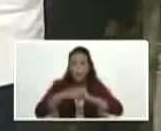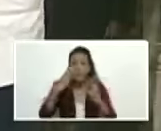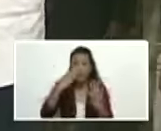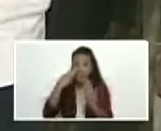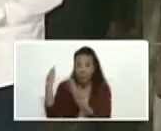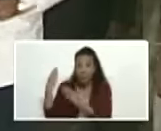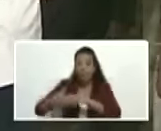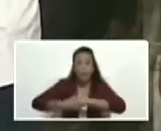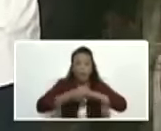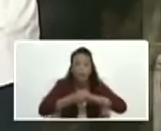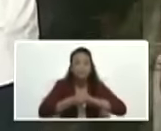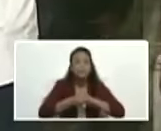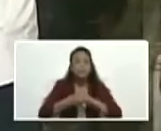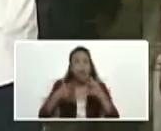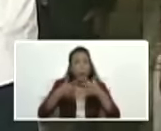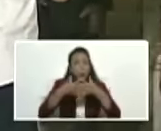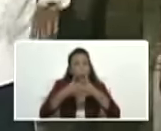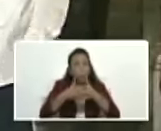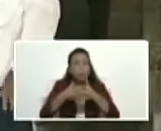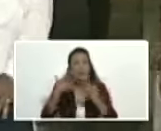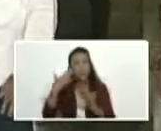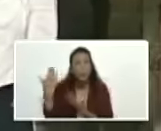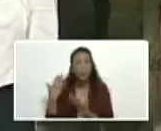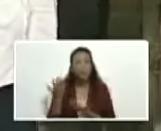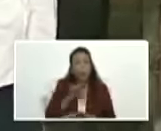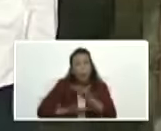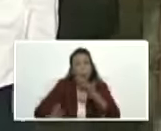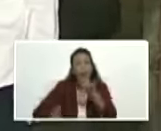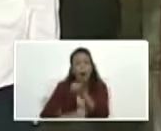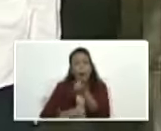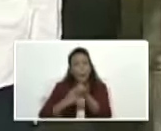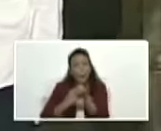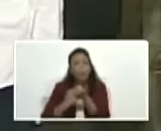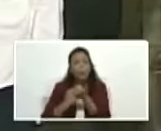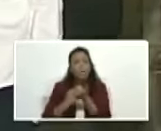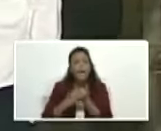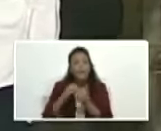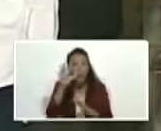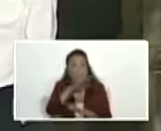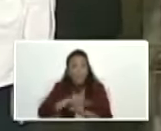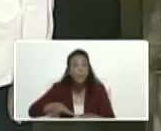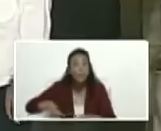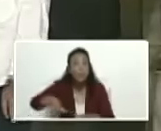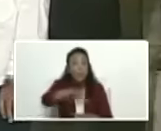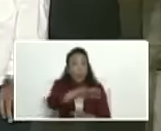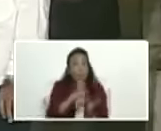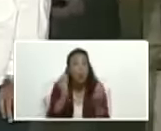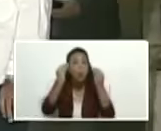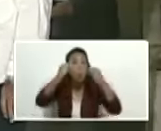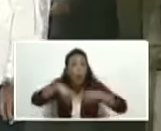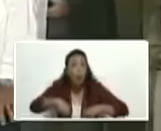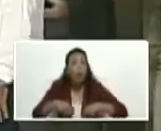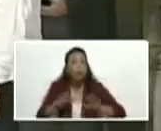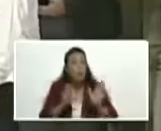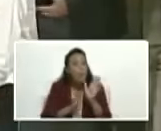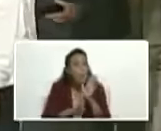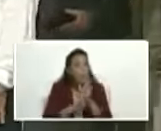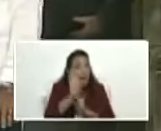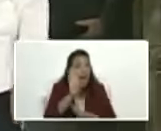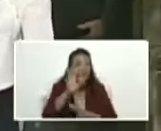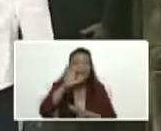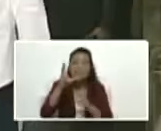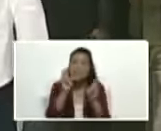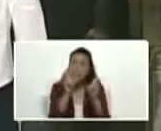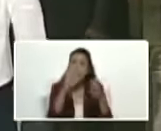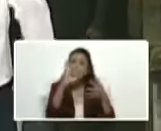confirma pues estas relaciones bilaterales de complementariedad, este mapa de cooperación conjunto que sigue avanzando en distintos